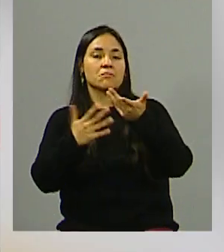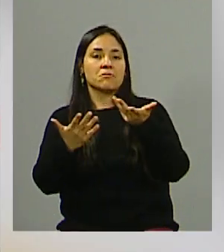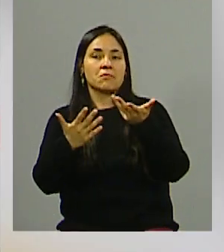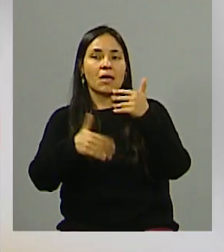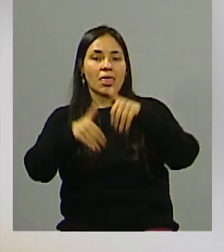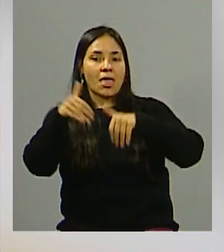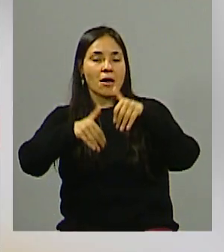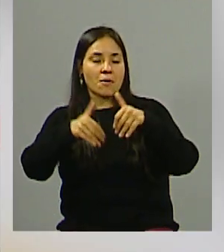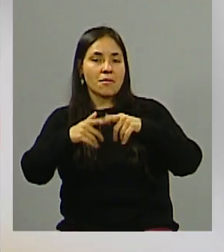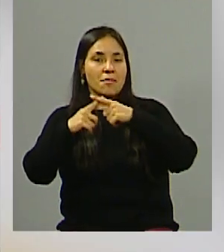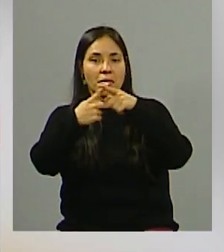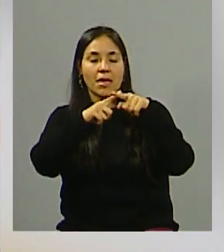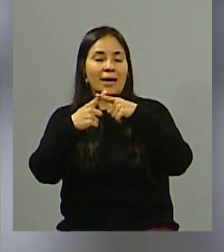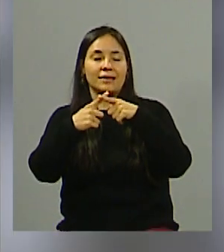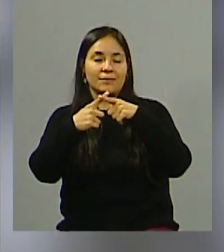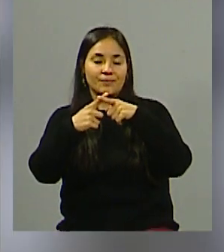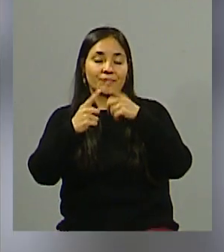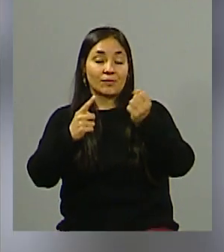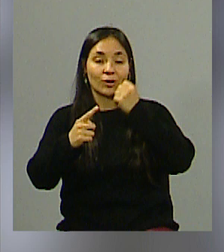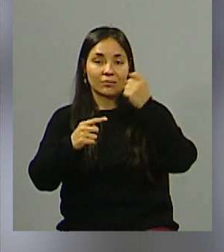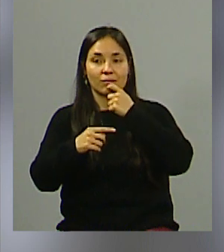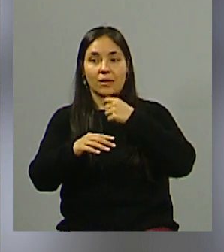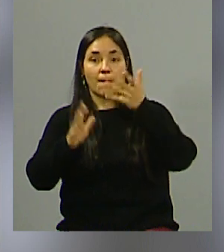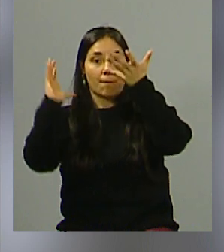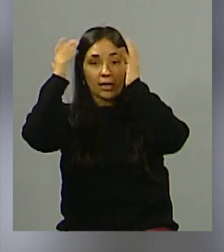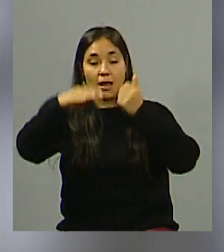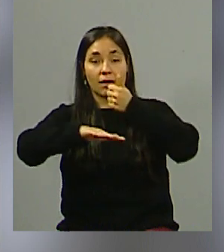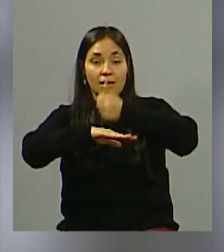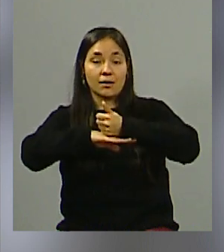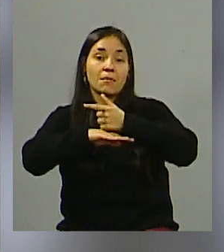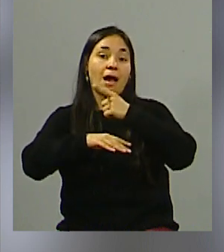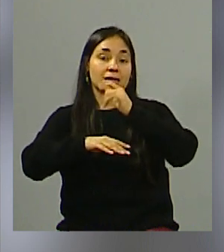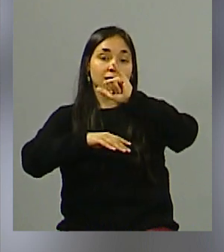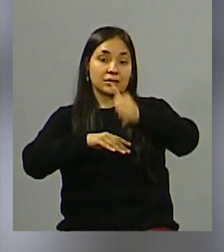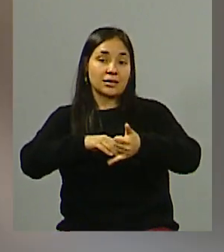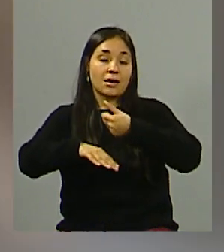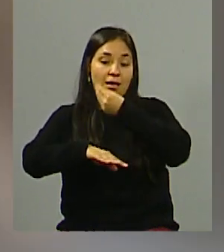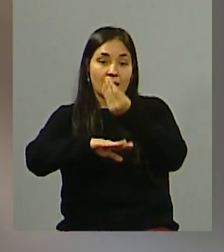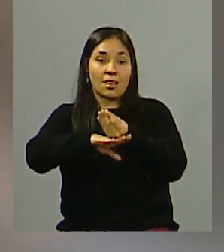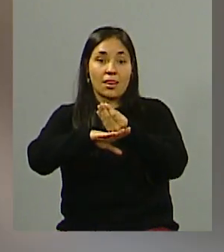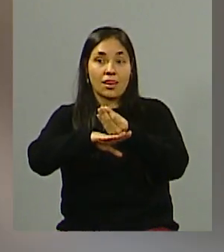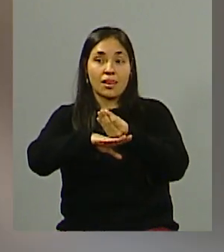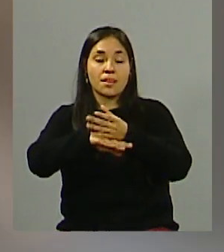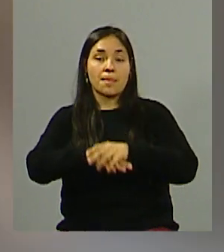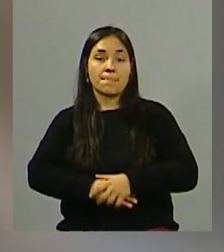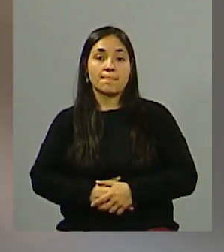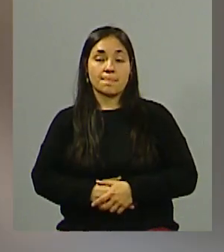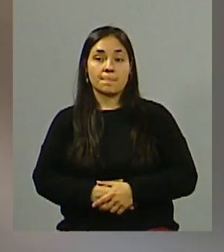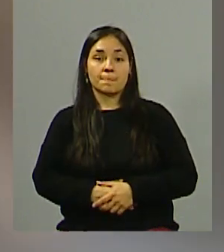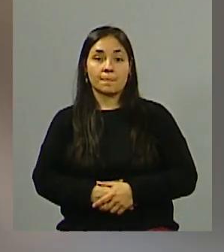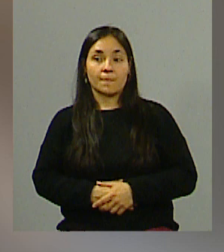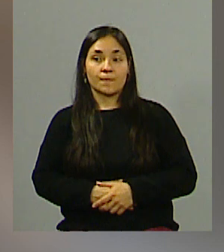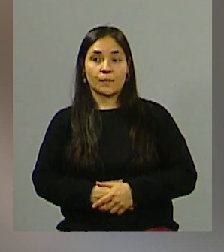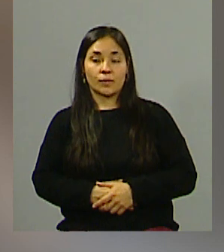al debate, y creemos que en el caso de asistir Milei, como todo va a suponer que va a suceder, esto va a generar